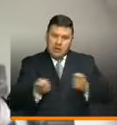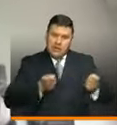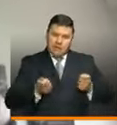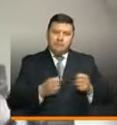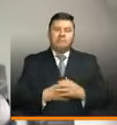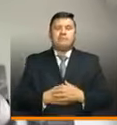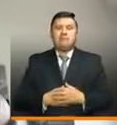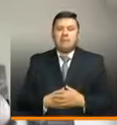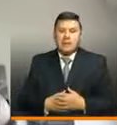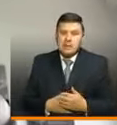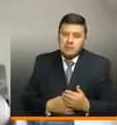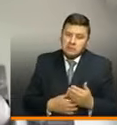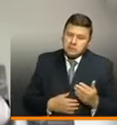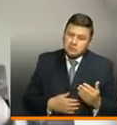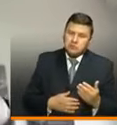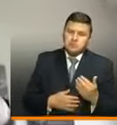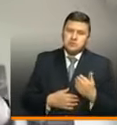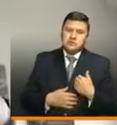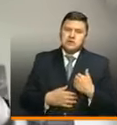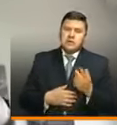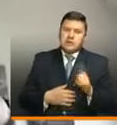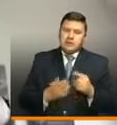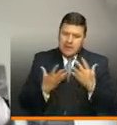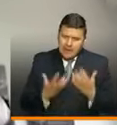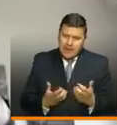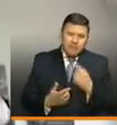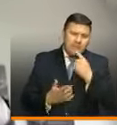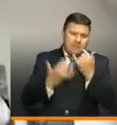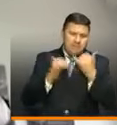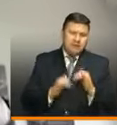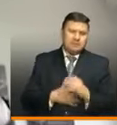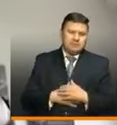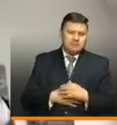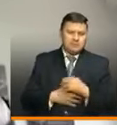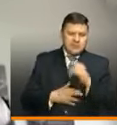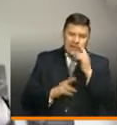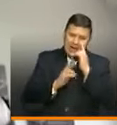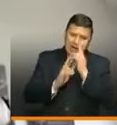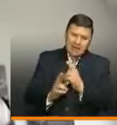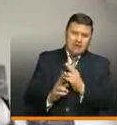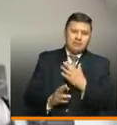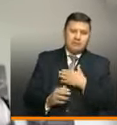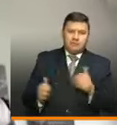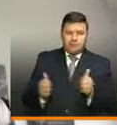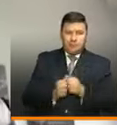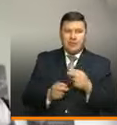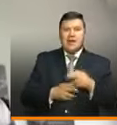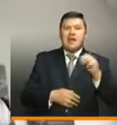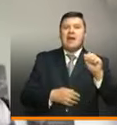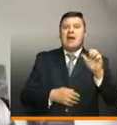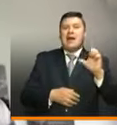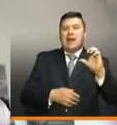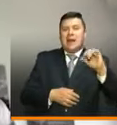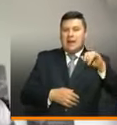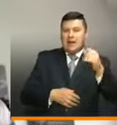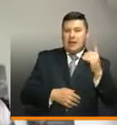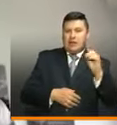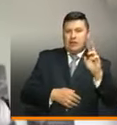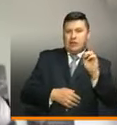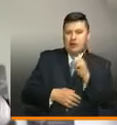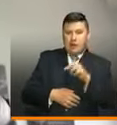virus. También quiero finalizar haciendo un reconocimiento a mi colega Alejandro Pacheco, el representante adjunto